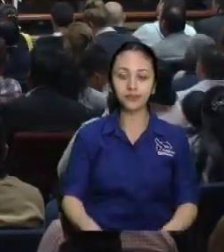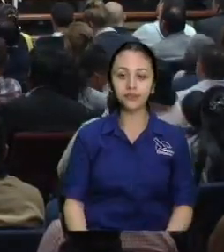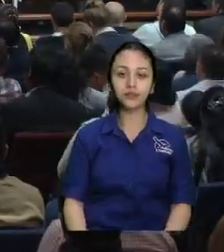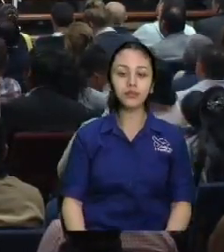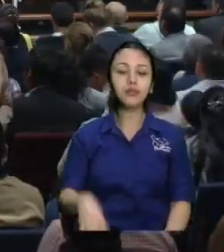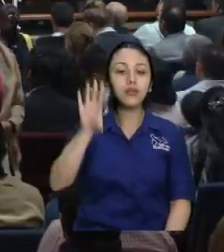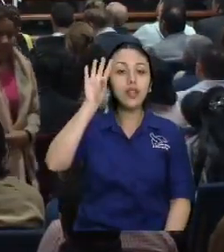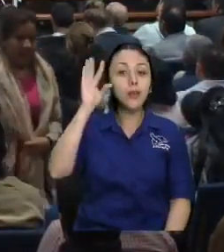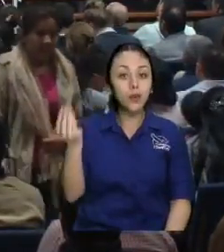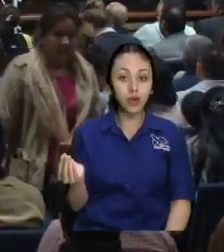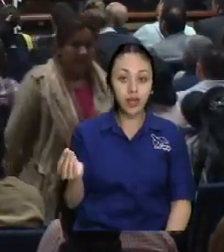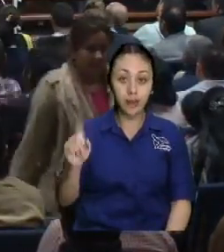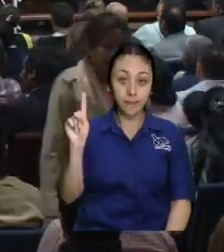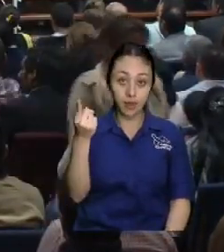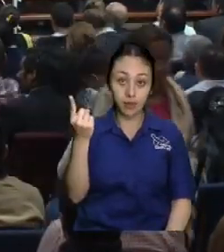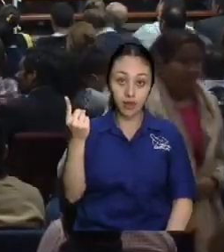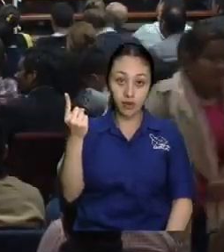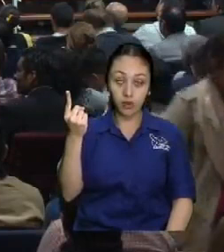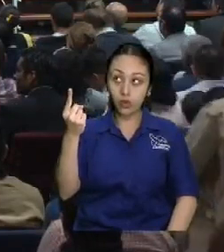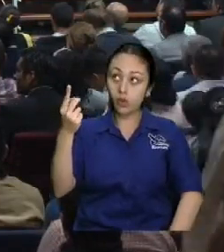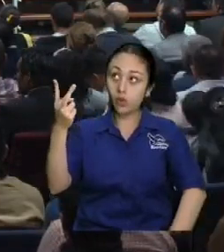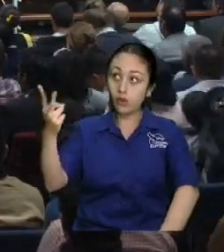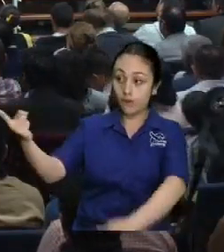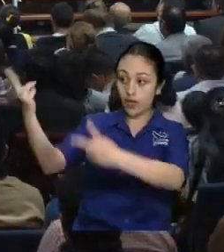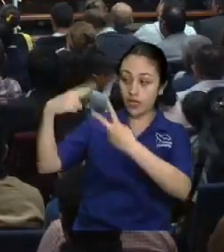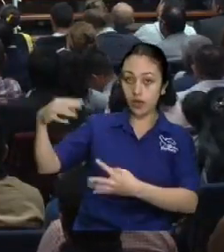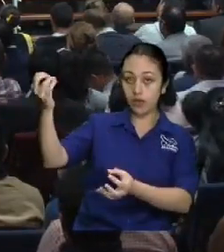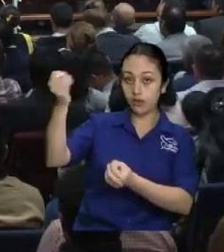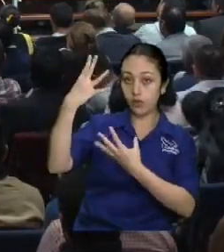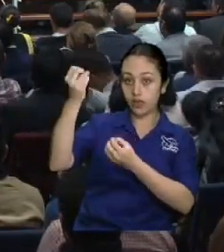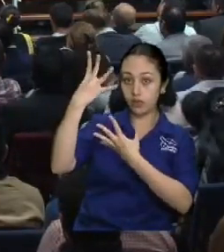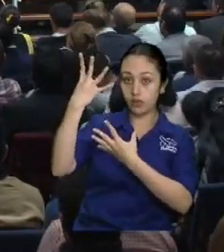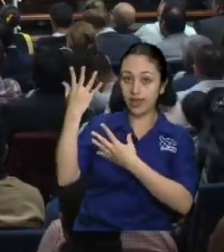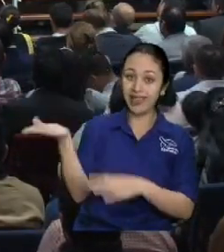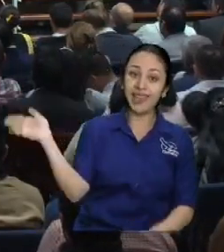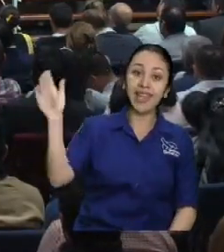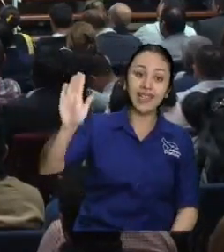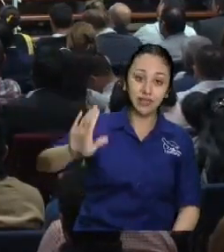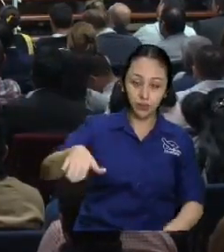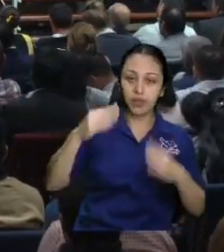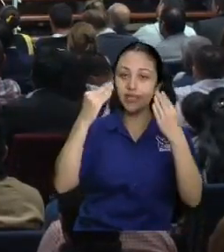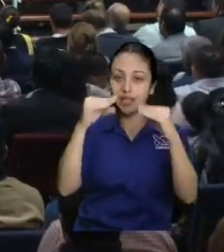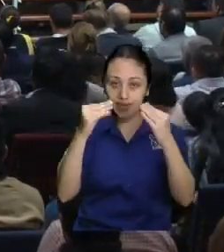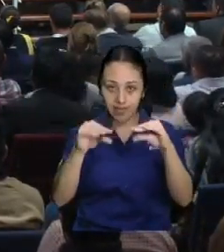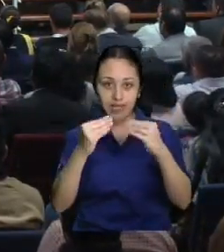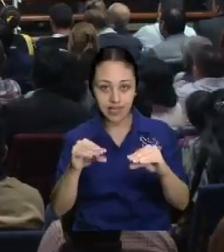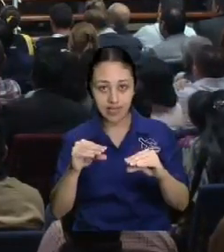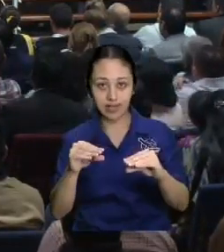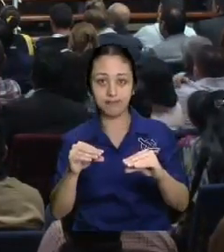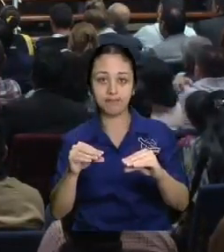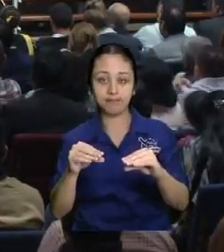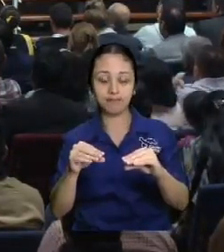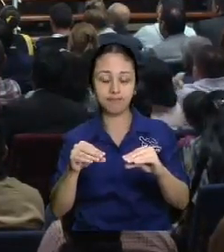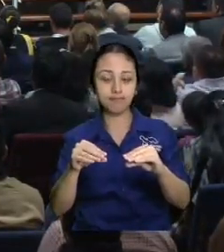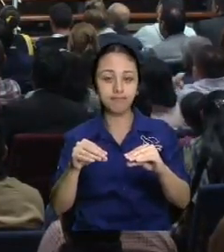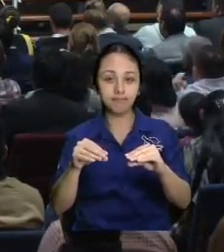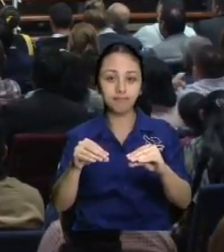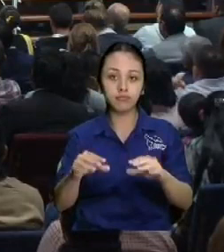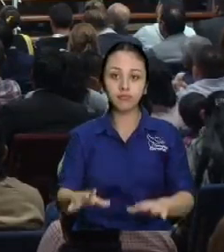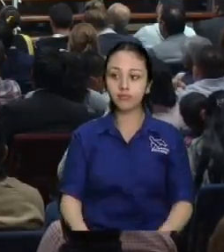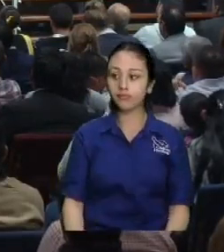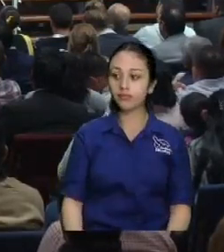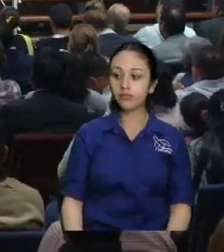Porque primero tiene que venir la instrucción, después la enseñanza. ¿Cómo va a corregir si no ha instruido ni enseñado? Y el patojito, ¿le gustó